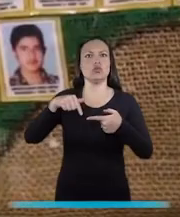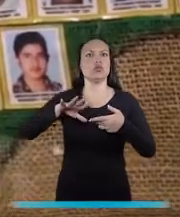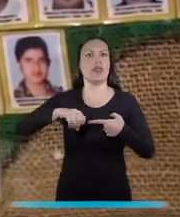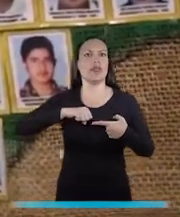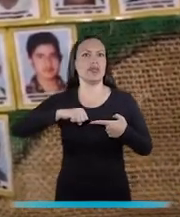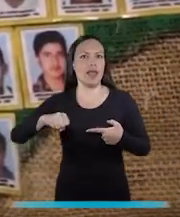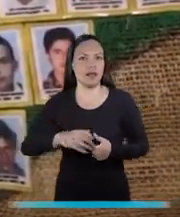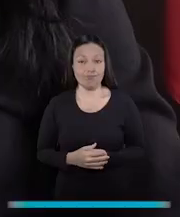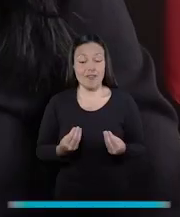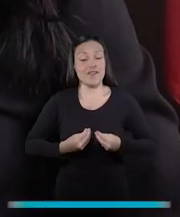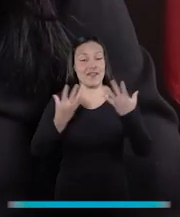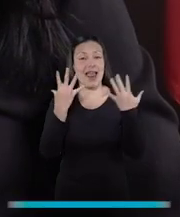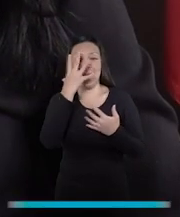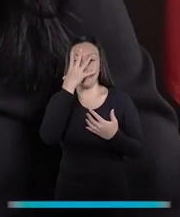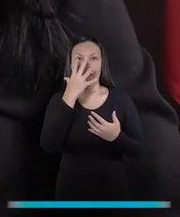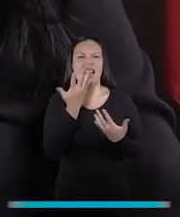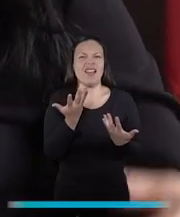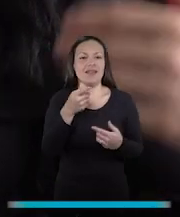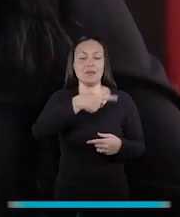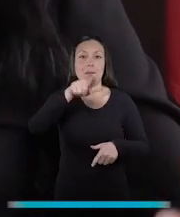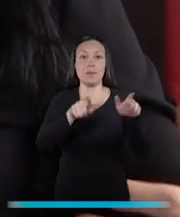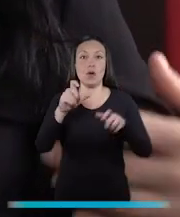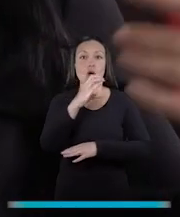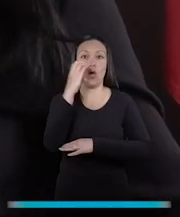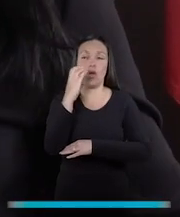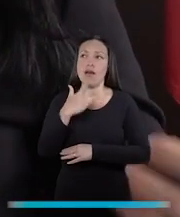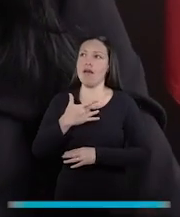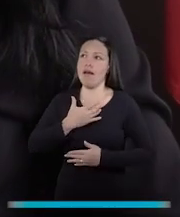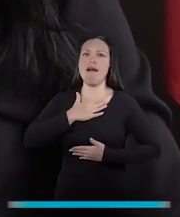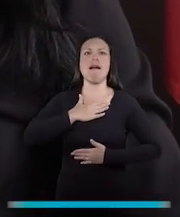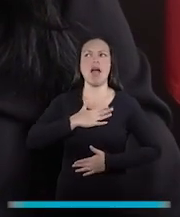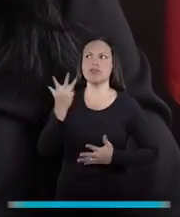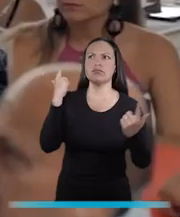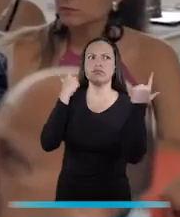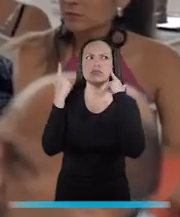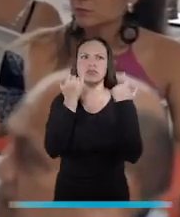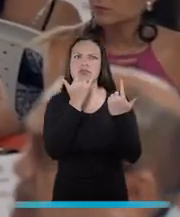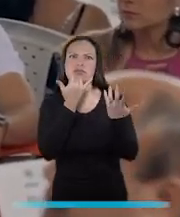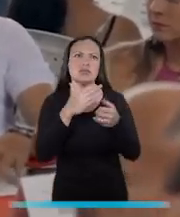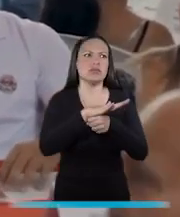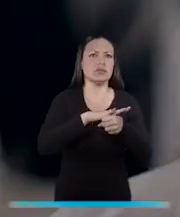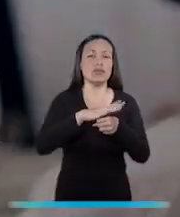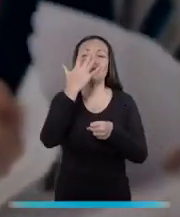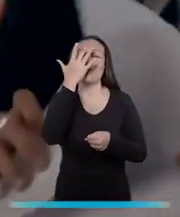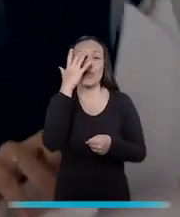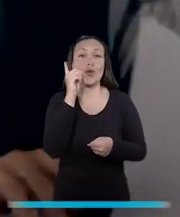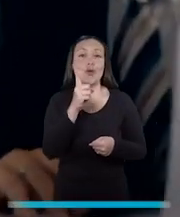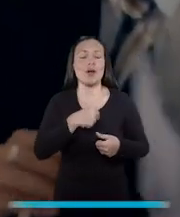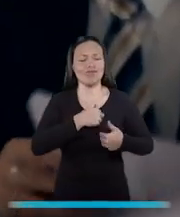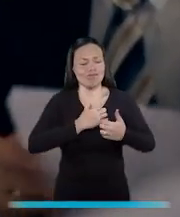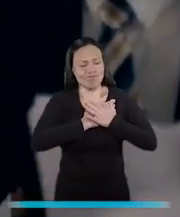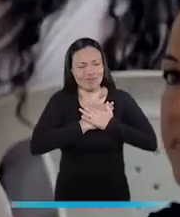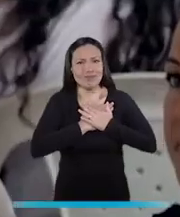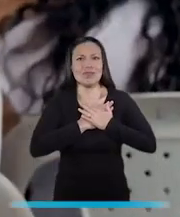una nueva rama del derecho y bien valdría la pena que todos los colombianos y todos en general estuviéramos muy enterados de que se trata porque